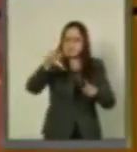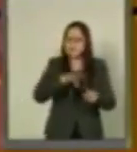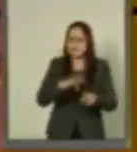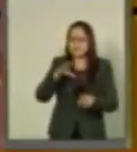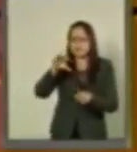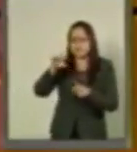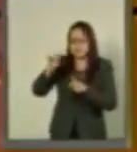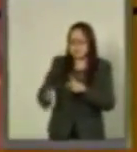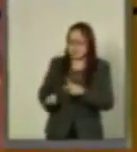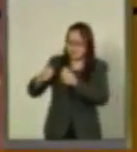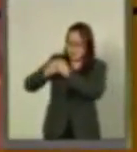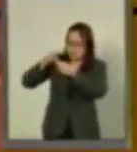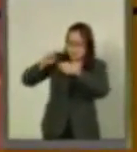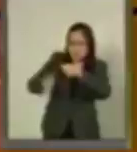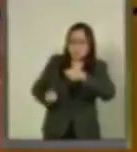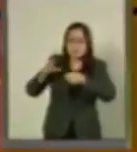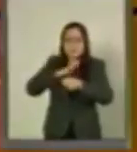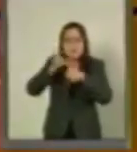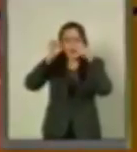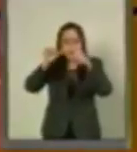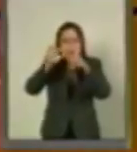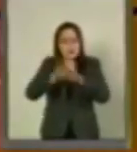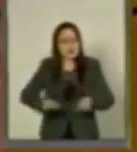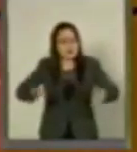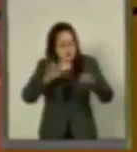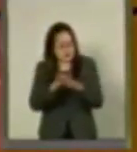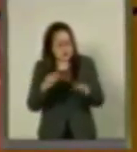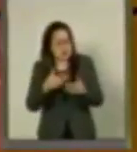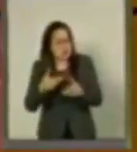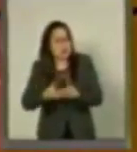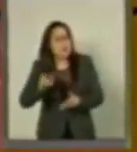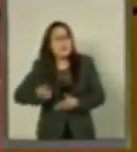frontera sur por primera vez la atención que merece.